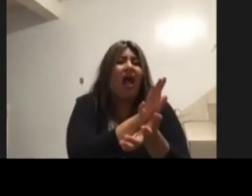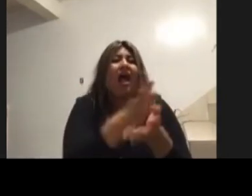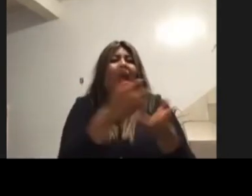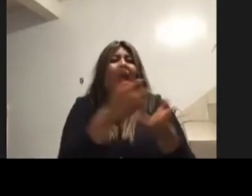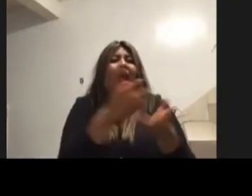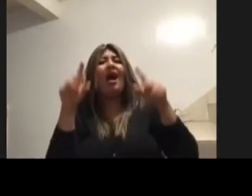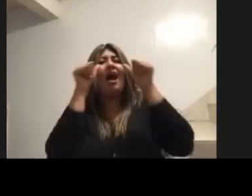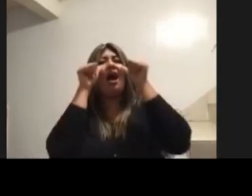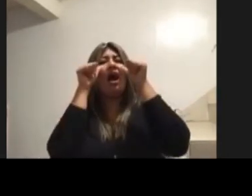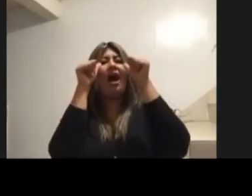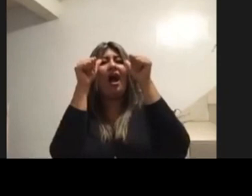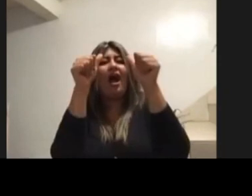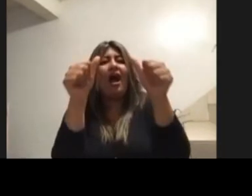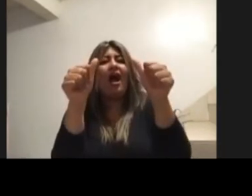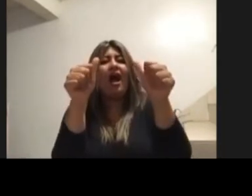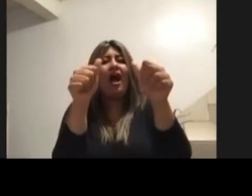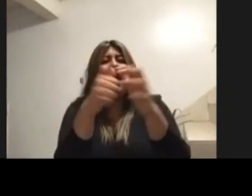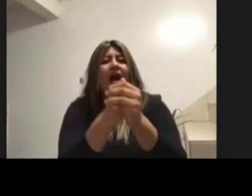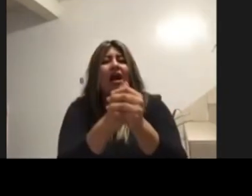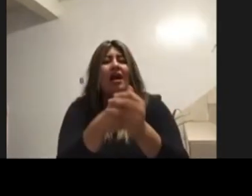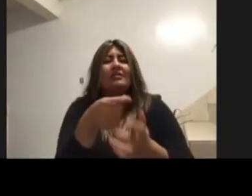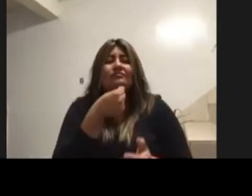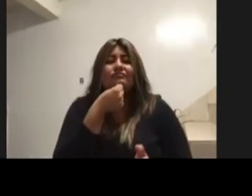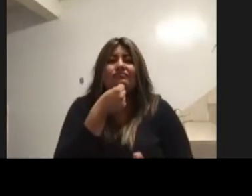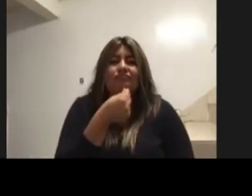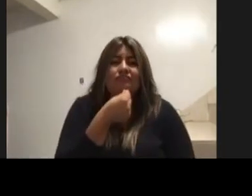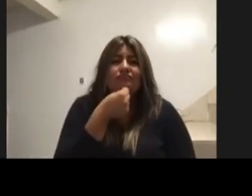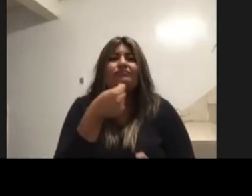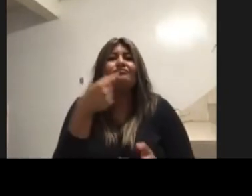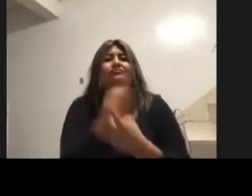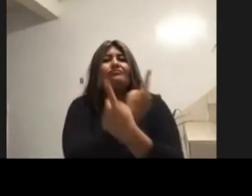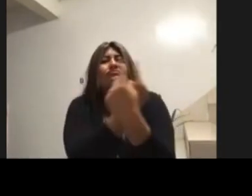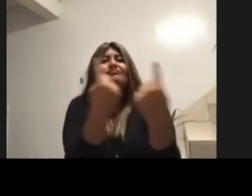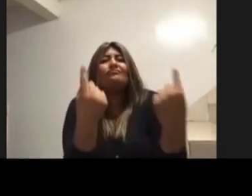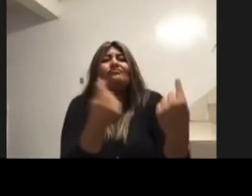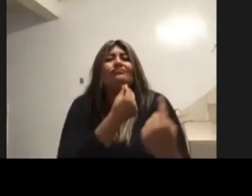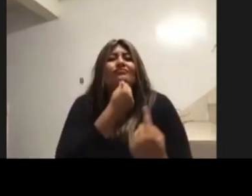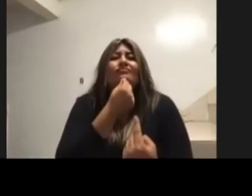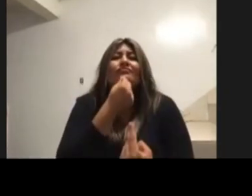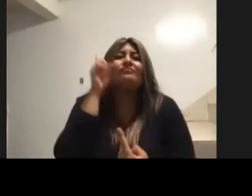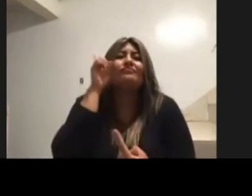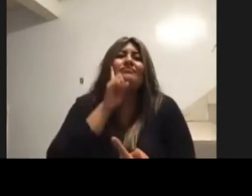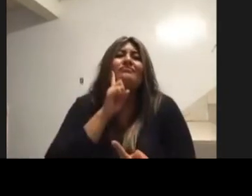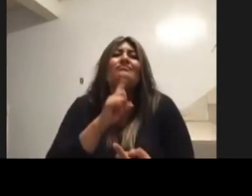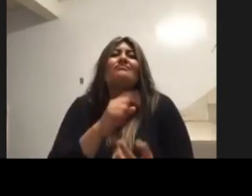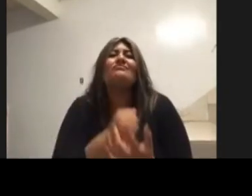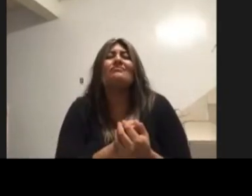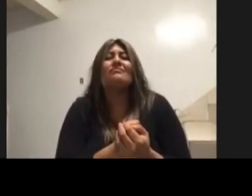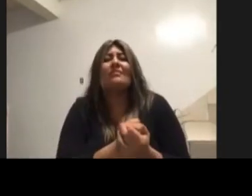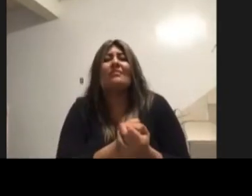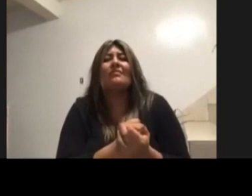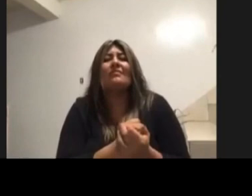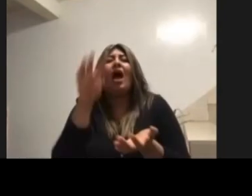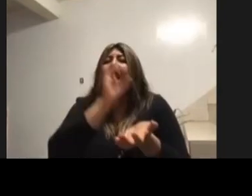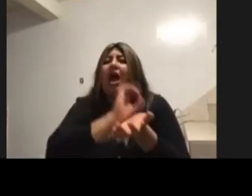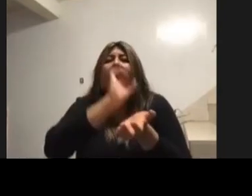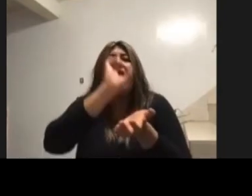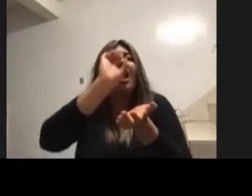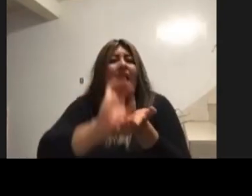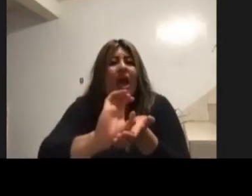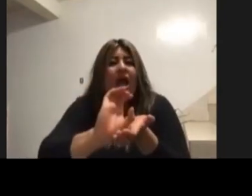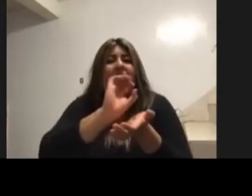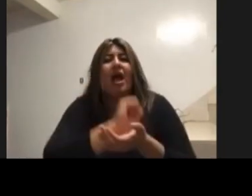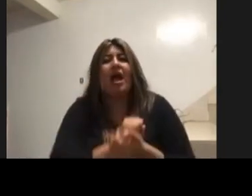atención a niños y niñas con necesidades educativas especiales. Bueno, y allí sí